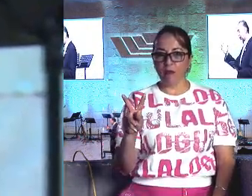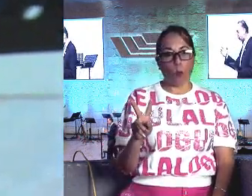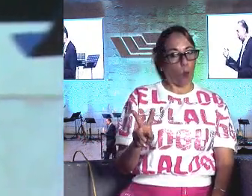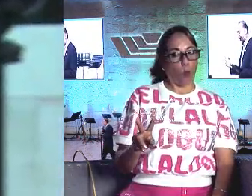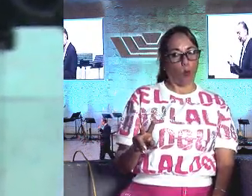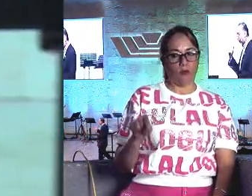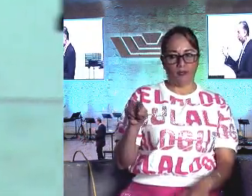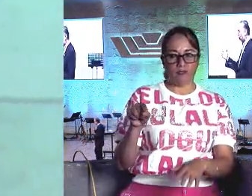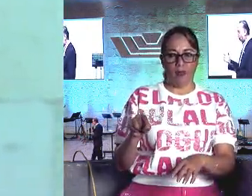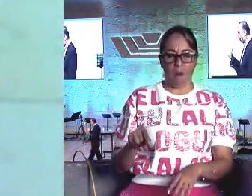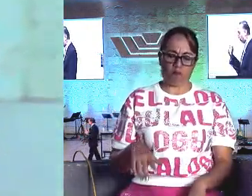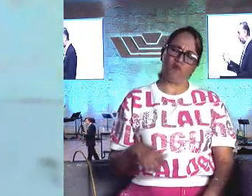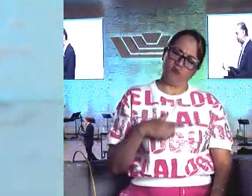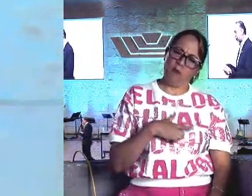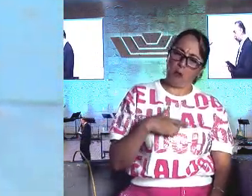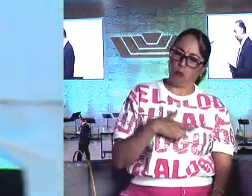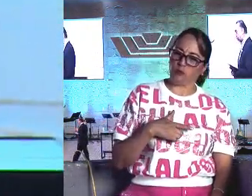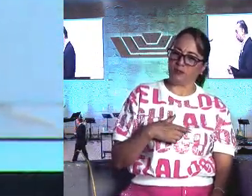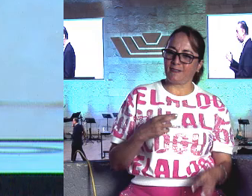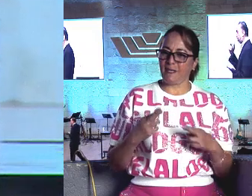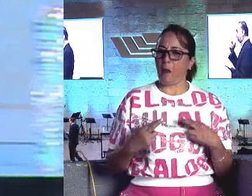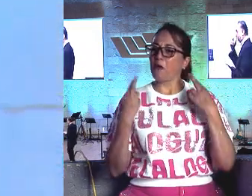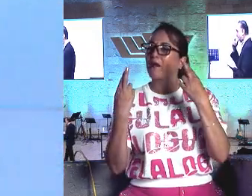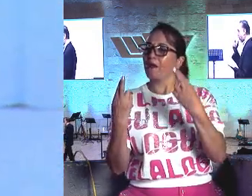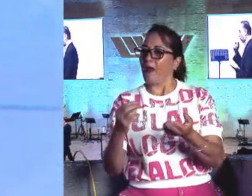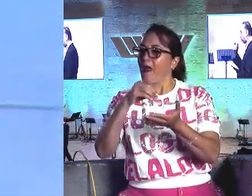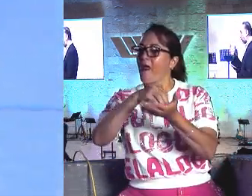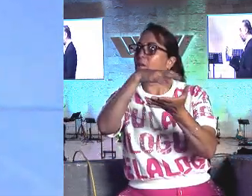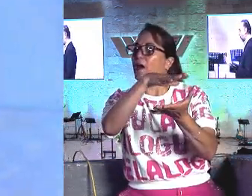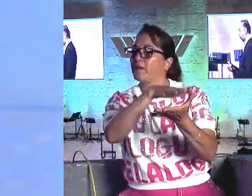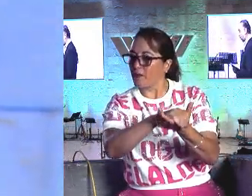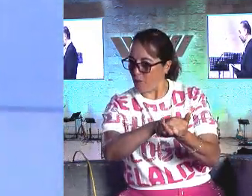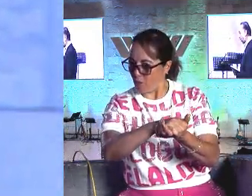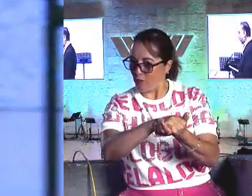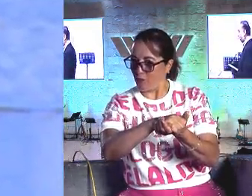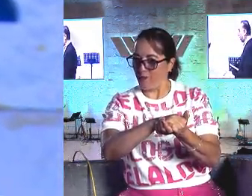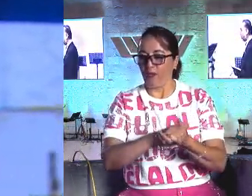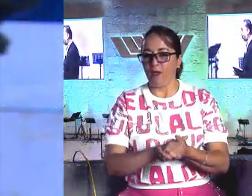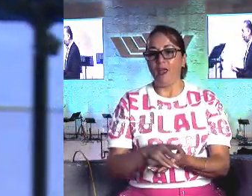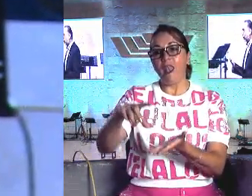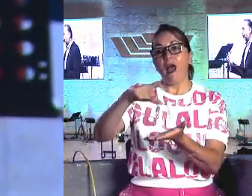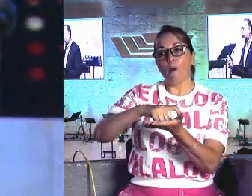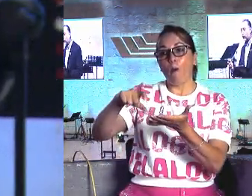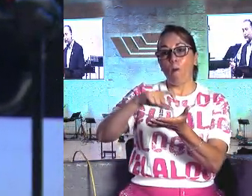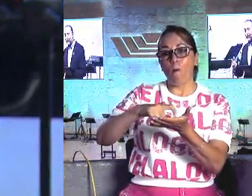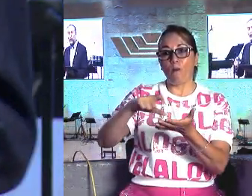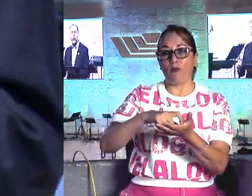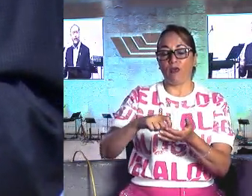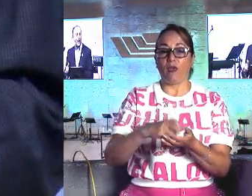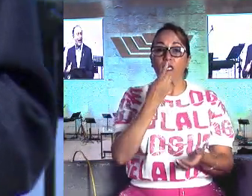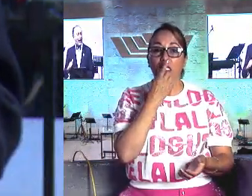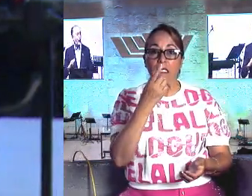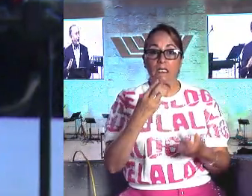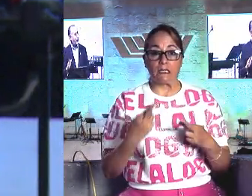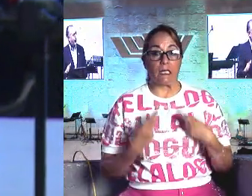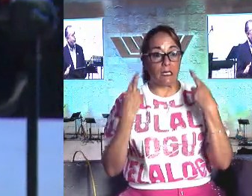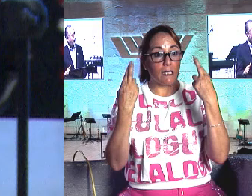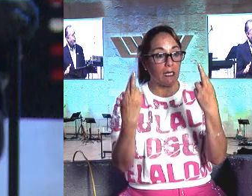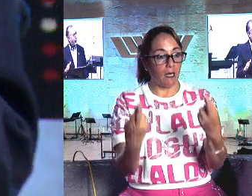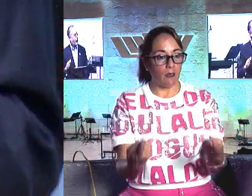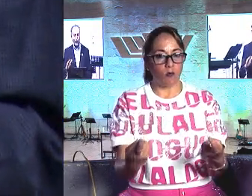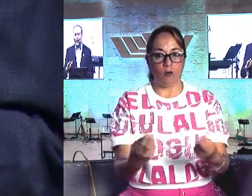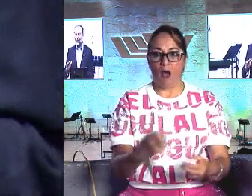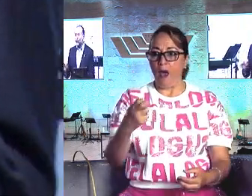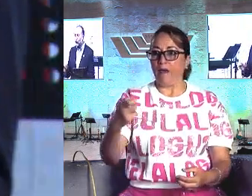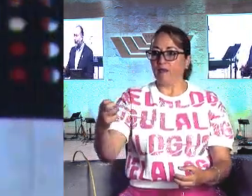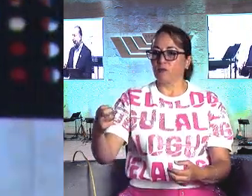quiero ser generoso y Dios bendice a los generosos. Y compré la pantalla y se las mandé a su domicilio de manera anónima. Por